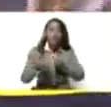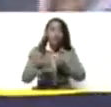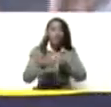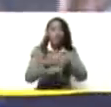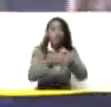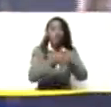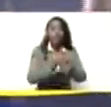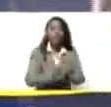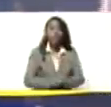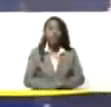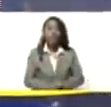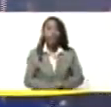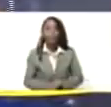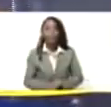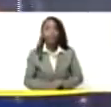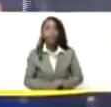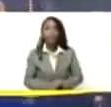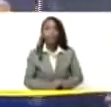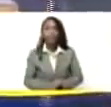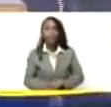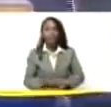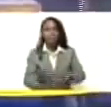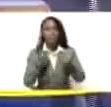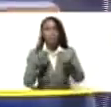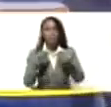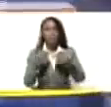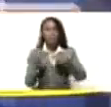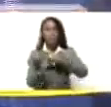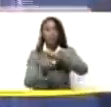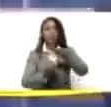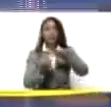es un método que fuimos perfeccionando